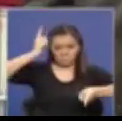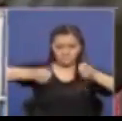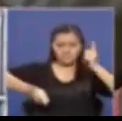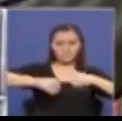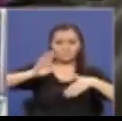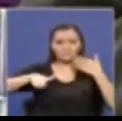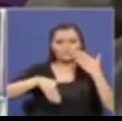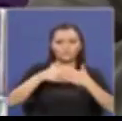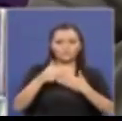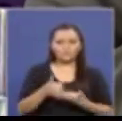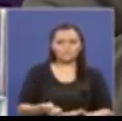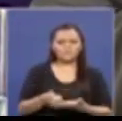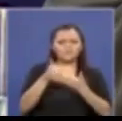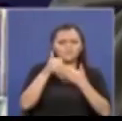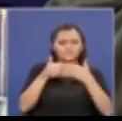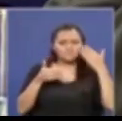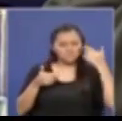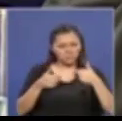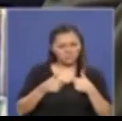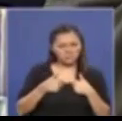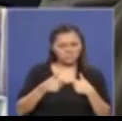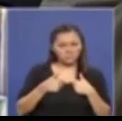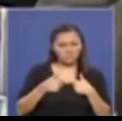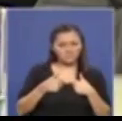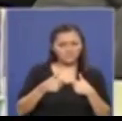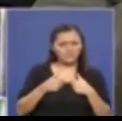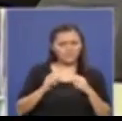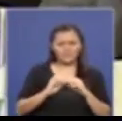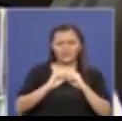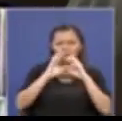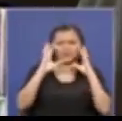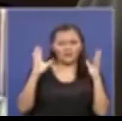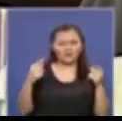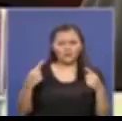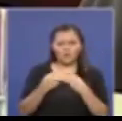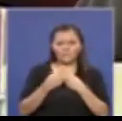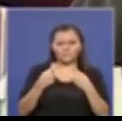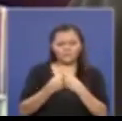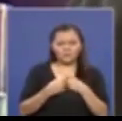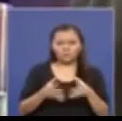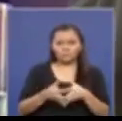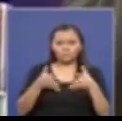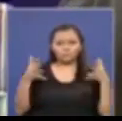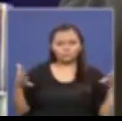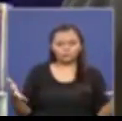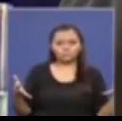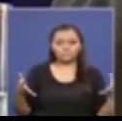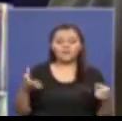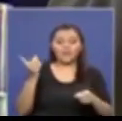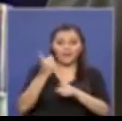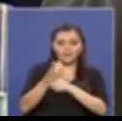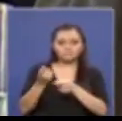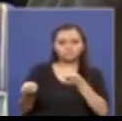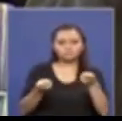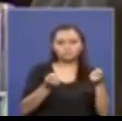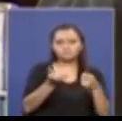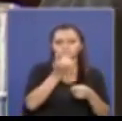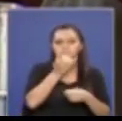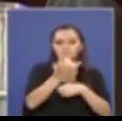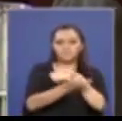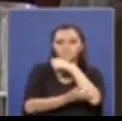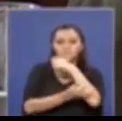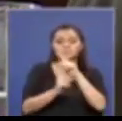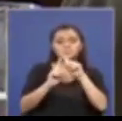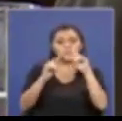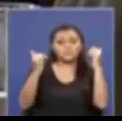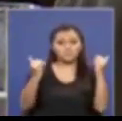política el beneficiario de la política? Hay claros, evidentes conflictos de intereses. Y así era como se manejaba el país antes, y